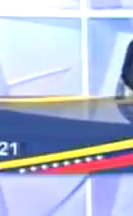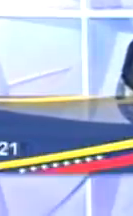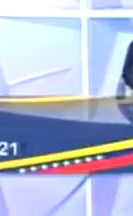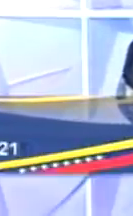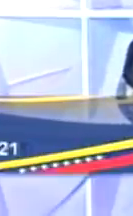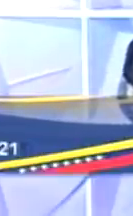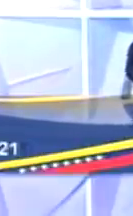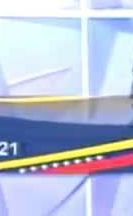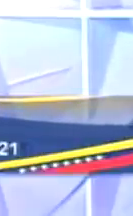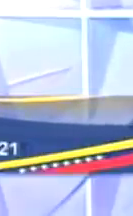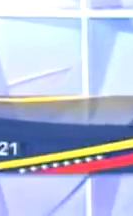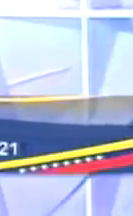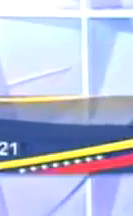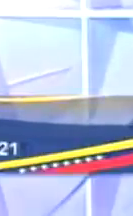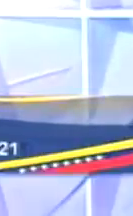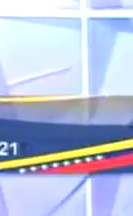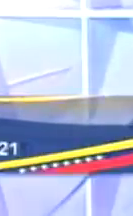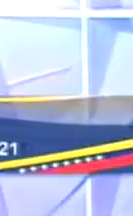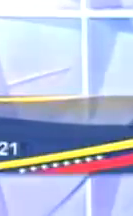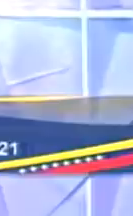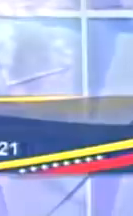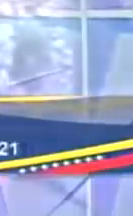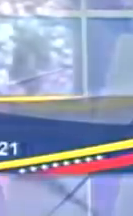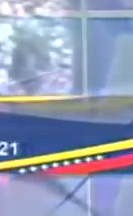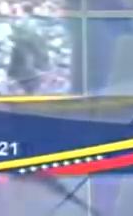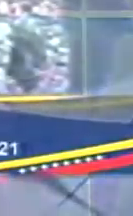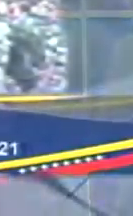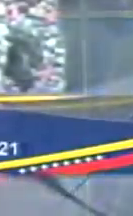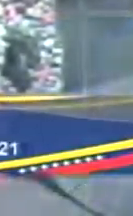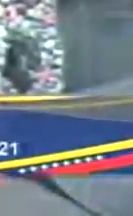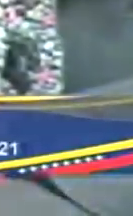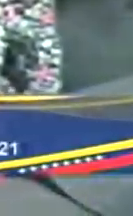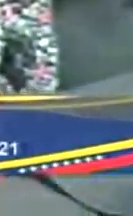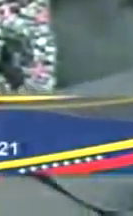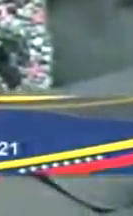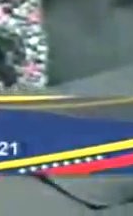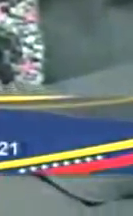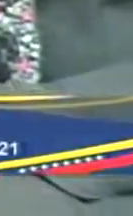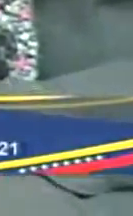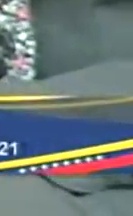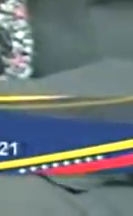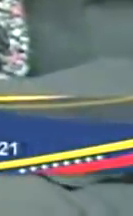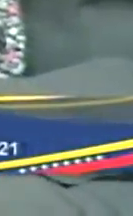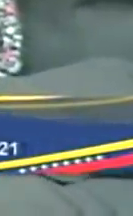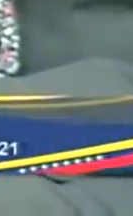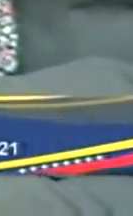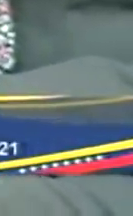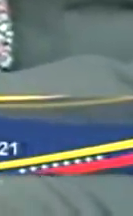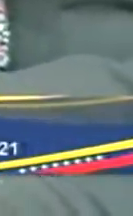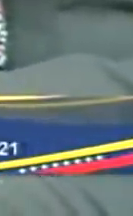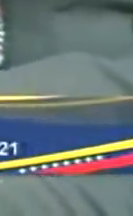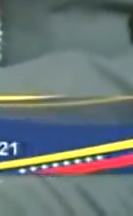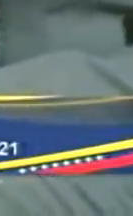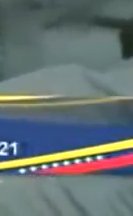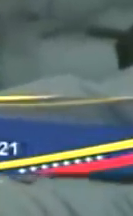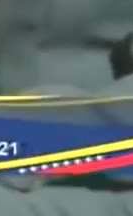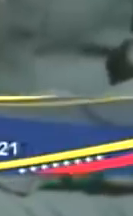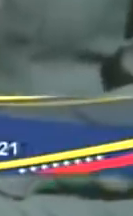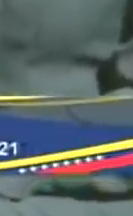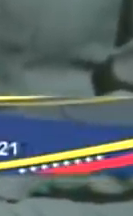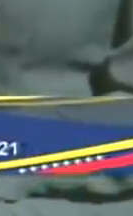ciencia a nuestra nación. Agradezco a la ministra Gabriela Jiménez y a todo su equipo del CODECID y